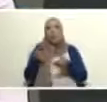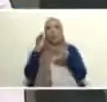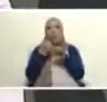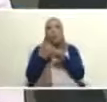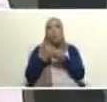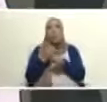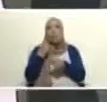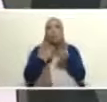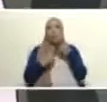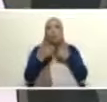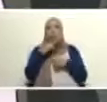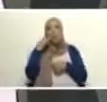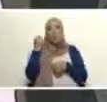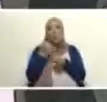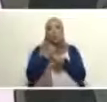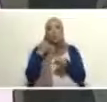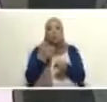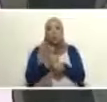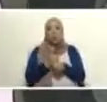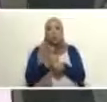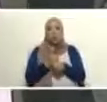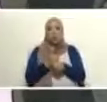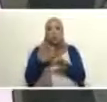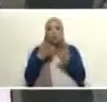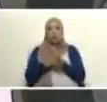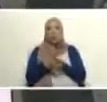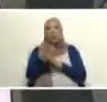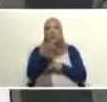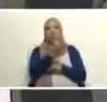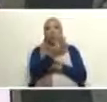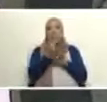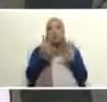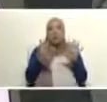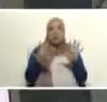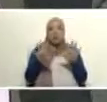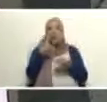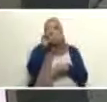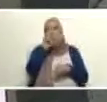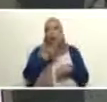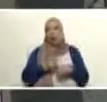coló en la manga de coleo que Silita tiene hace 25 años.